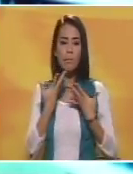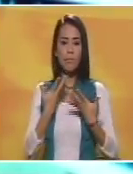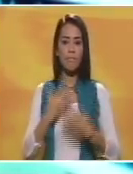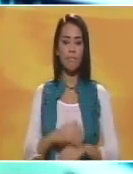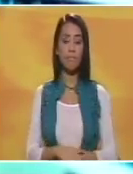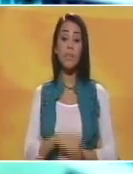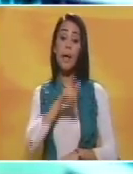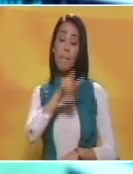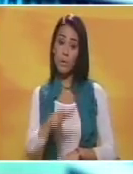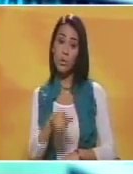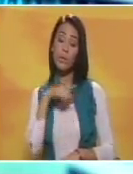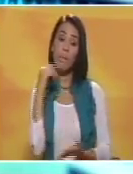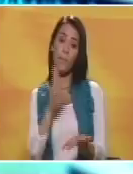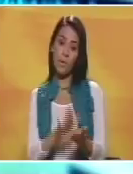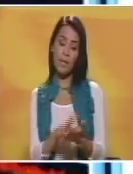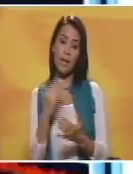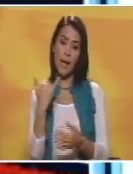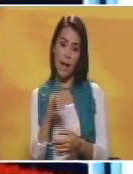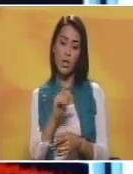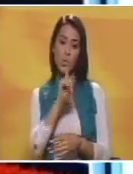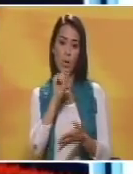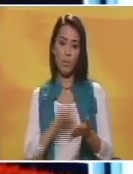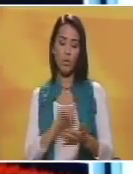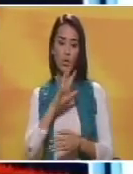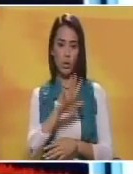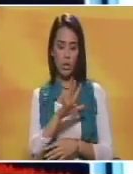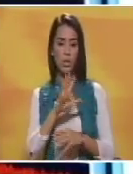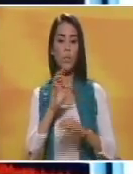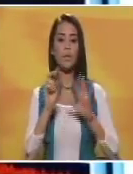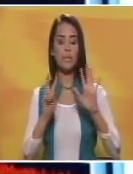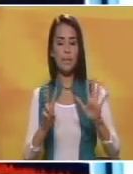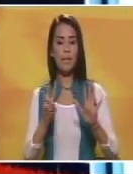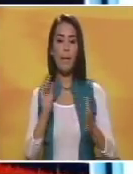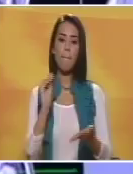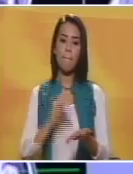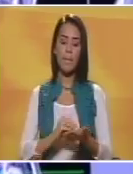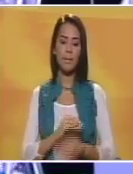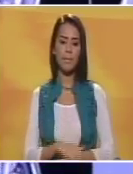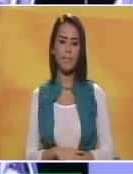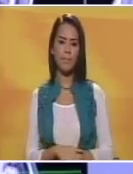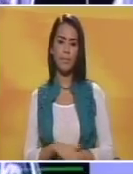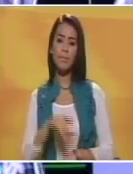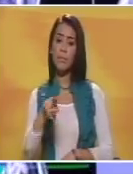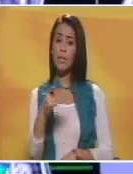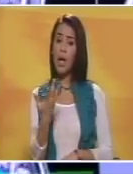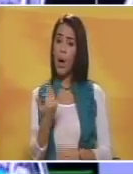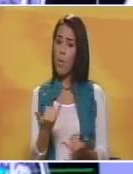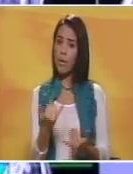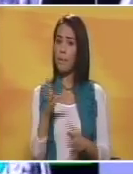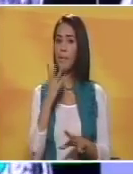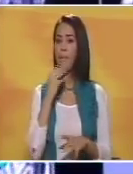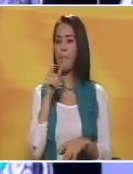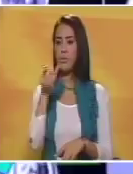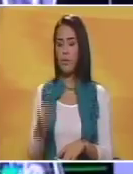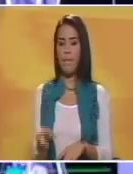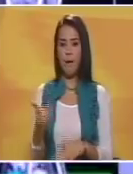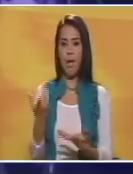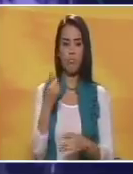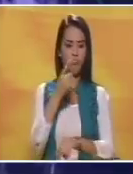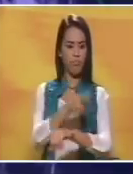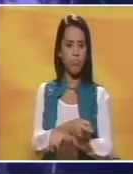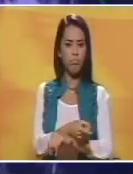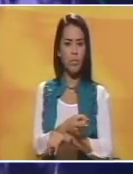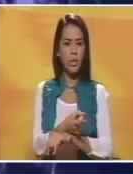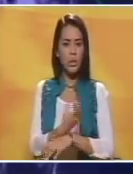riesgo a morir prematuramente se eleva 1.57 veces. Con esto no queremos decir que de ahora en adelante usted deba comenzar a